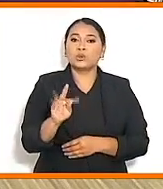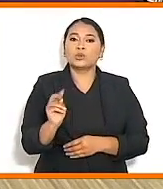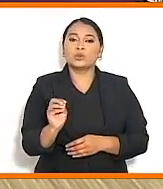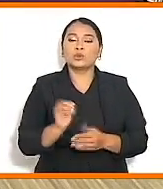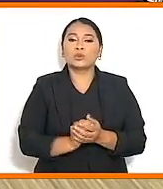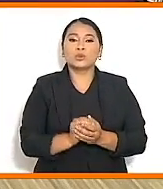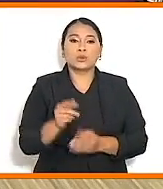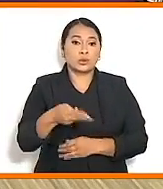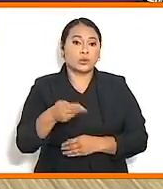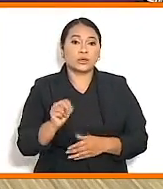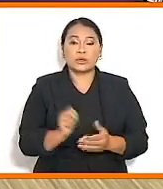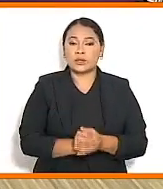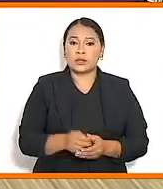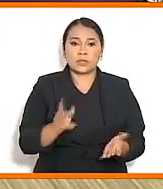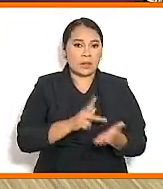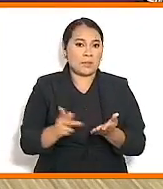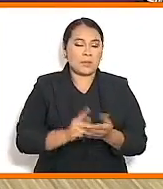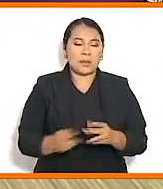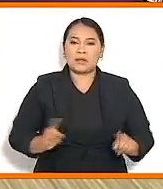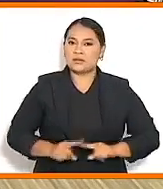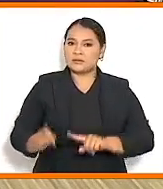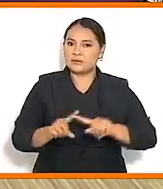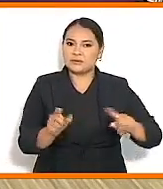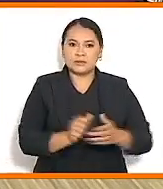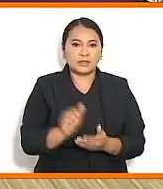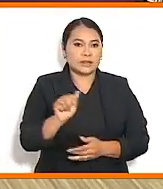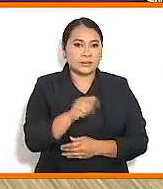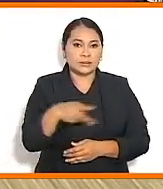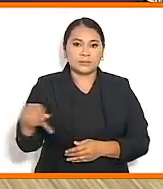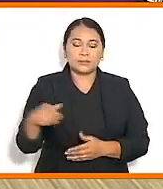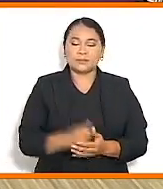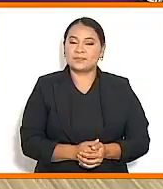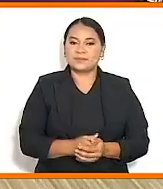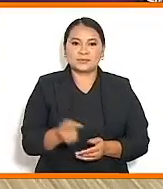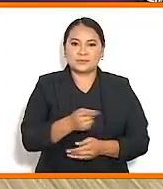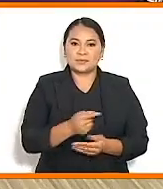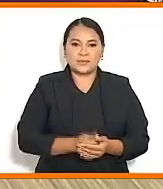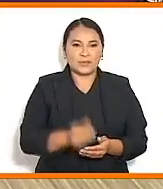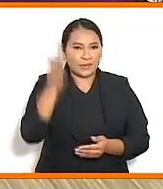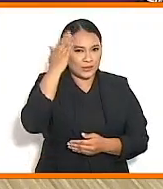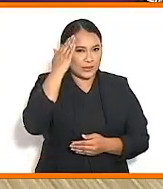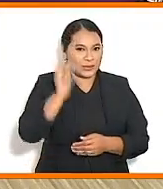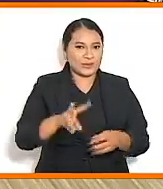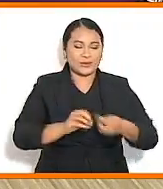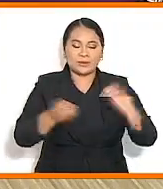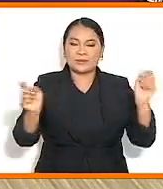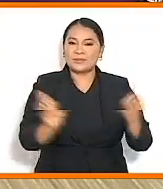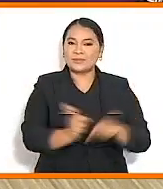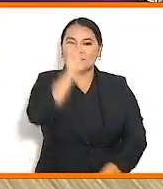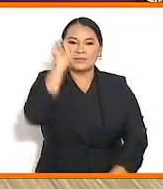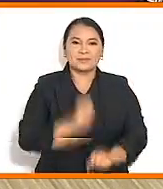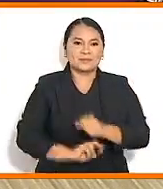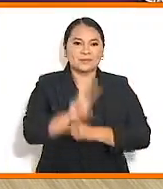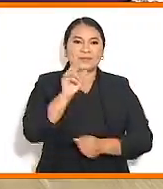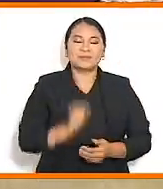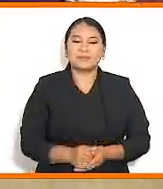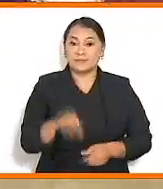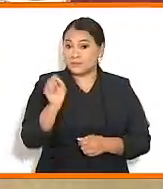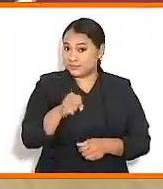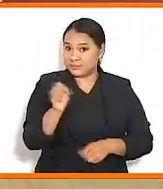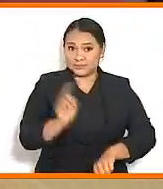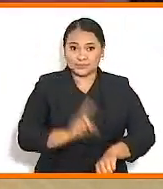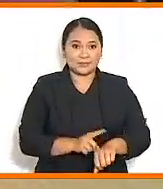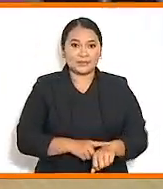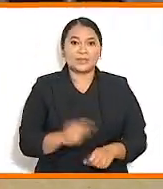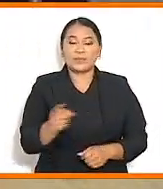preferida. Ahora sí, Charlene, coméntanos cuáles van a ser esos dos números afortunados ganadores en premiados. Claro que sí, Madeline. Espero que cada uno de